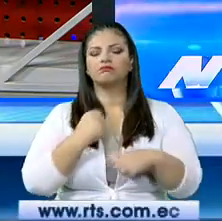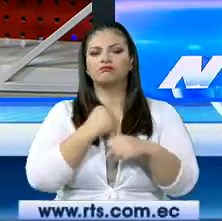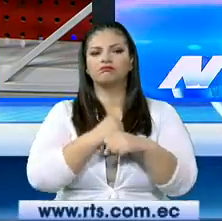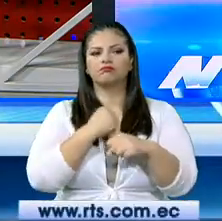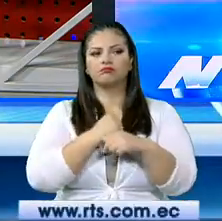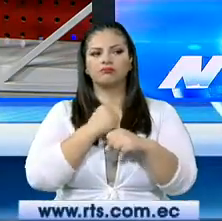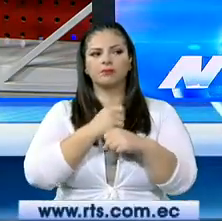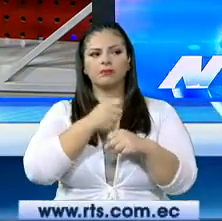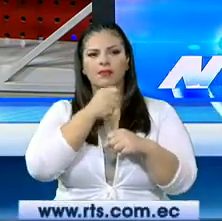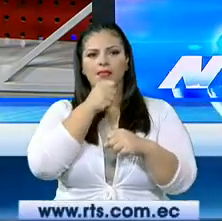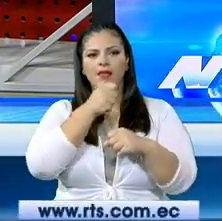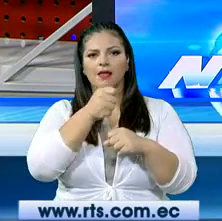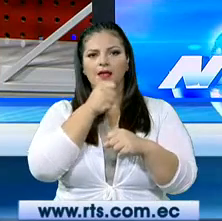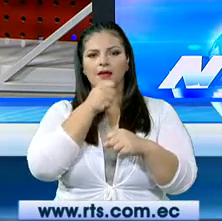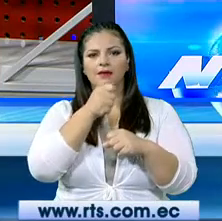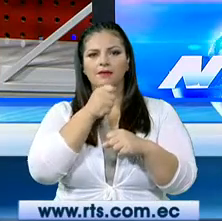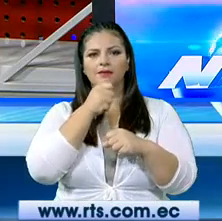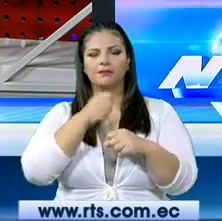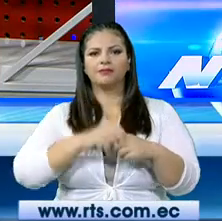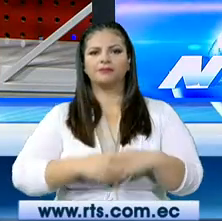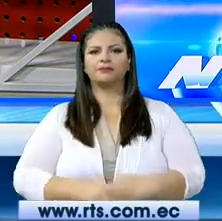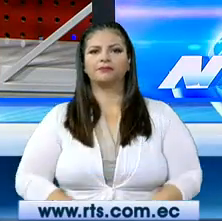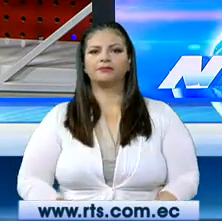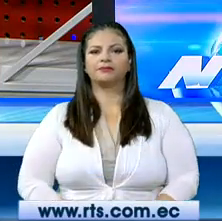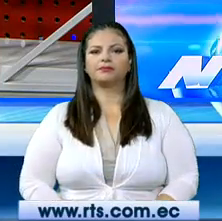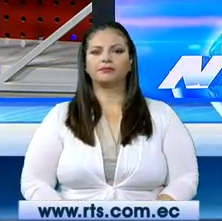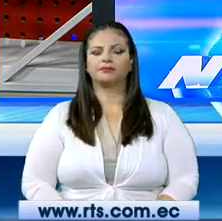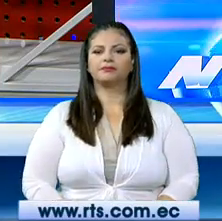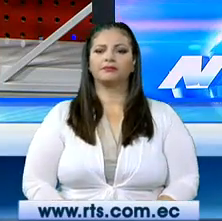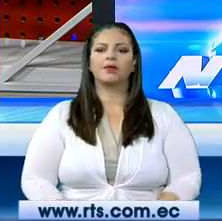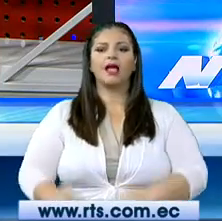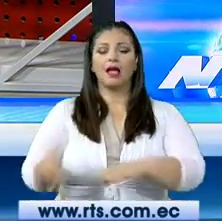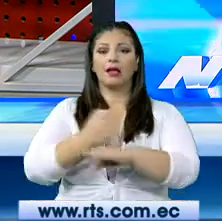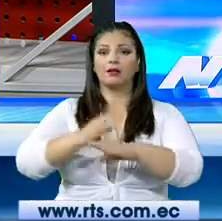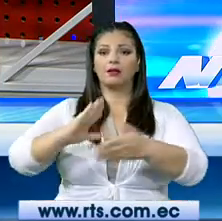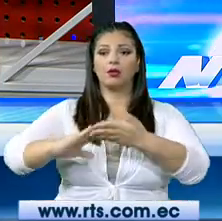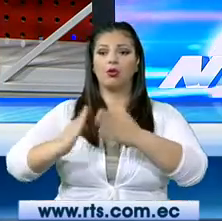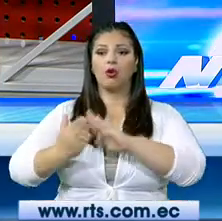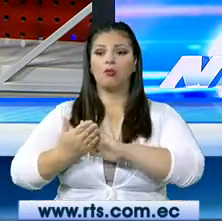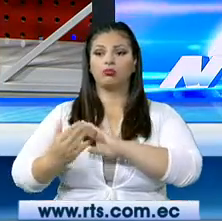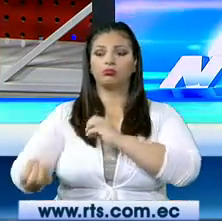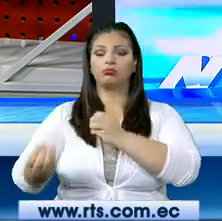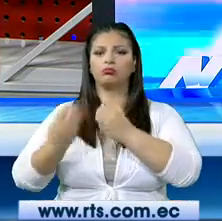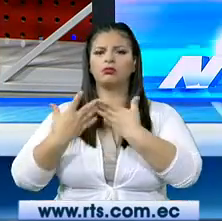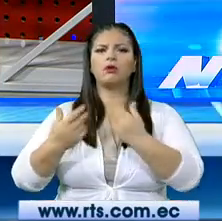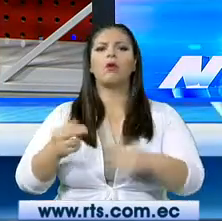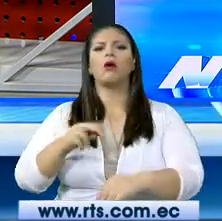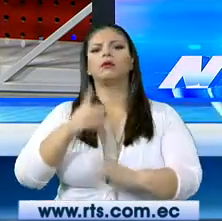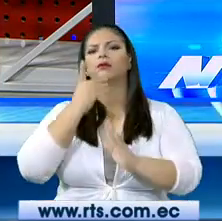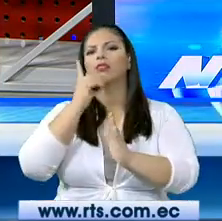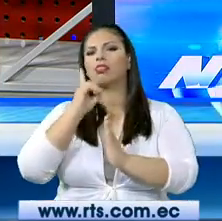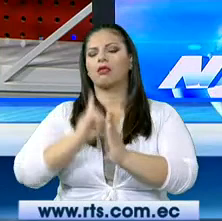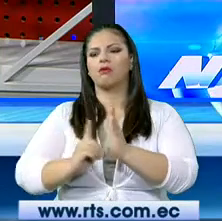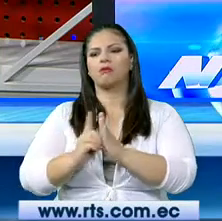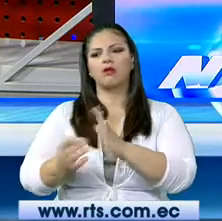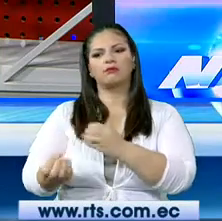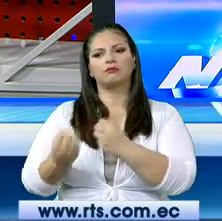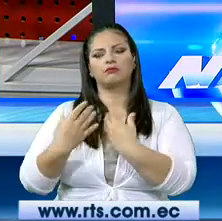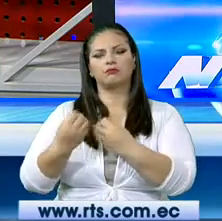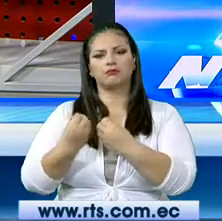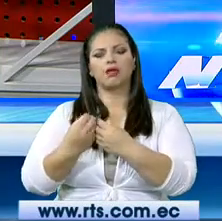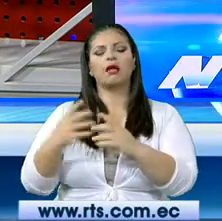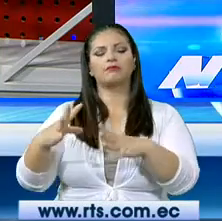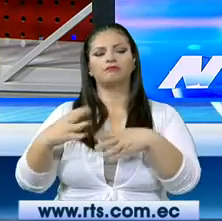de receptar, de atender las denuncias de la comunidad, hemos acudido a las calles 40